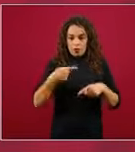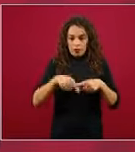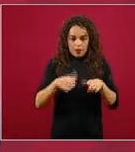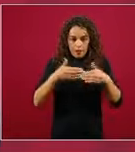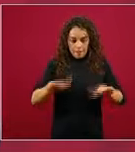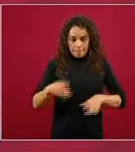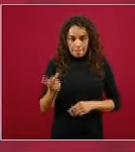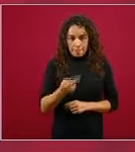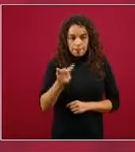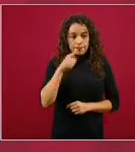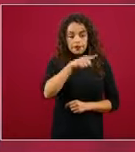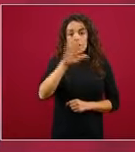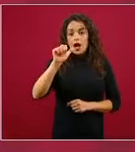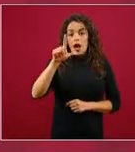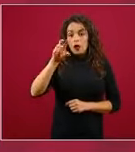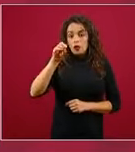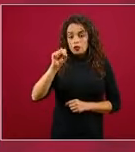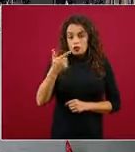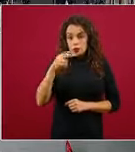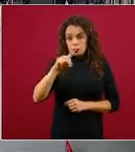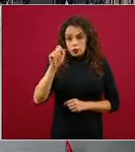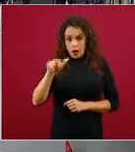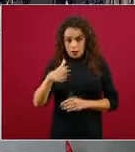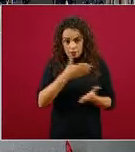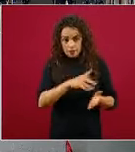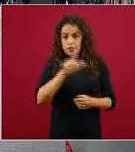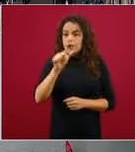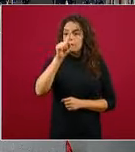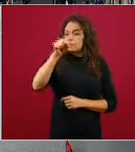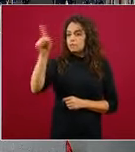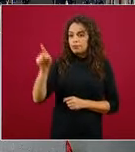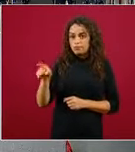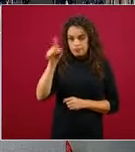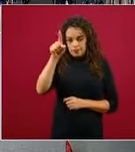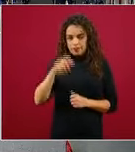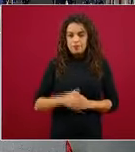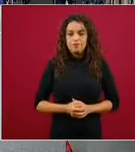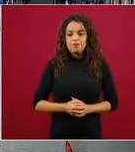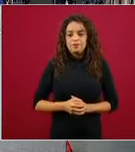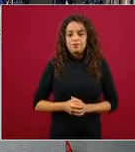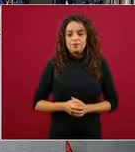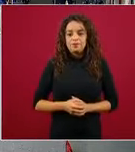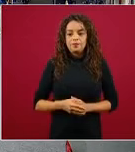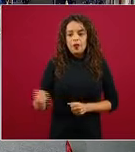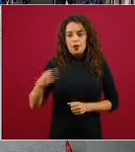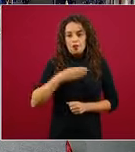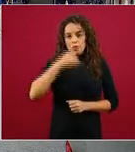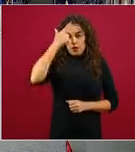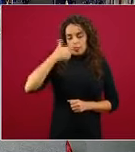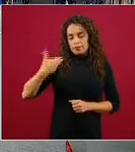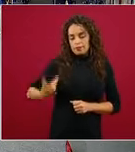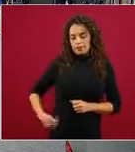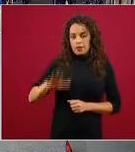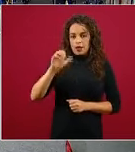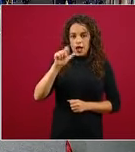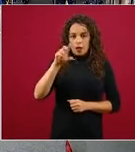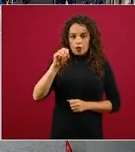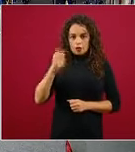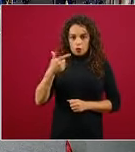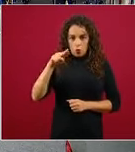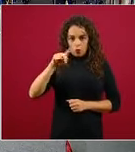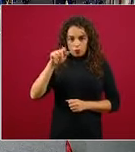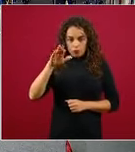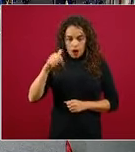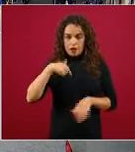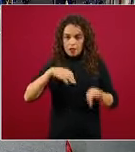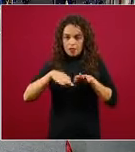ronda de preguntas, y Araceli Anday, después usted, y nos vamos luego por este lado. ¿Qué tal, doctores? Buenas noches, Carlos Guzmán de ABA Noticias. Dos